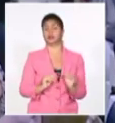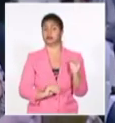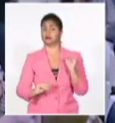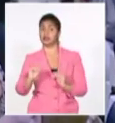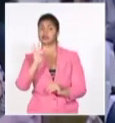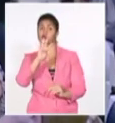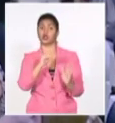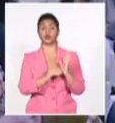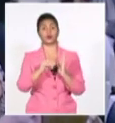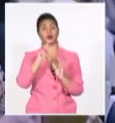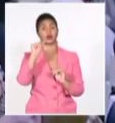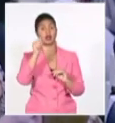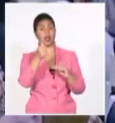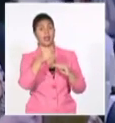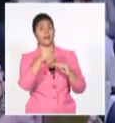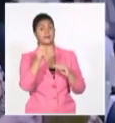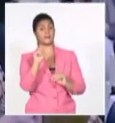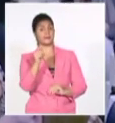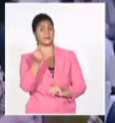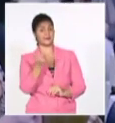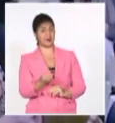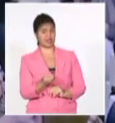pesos como resultado